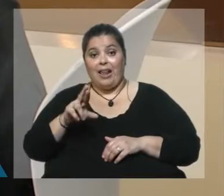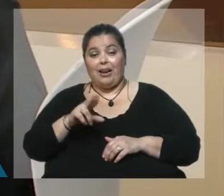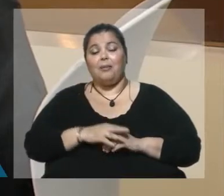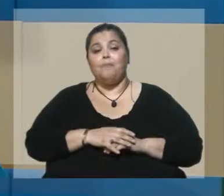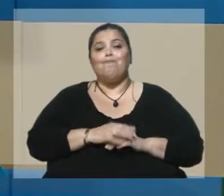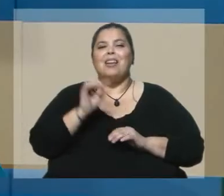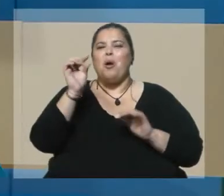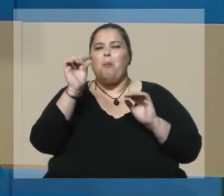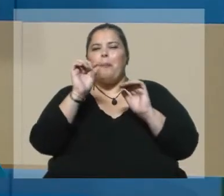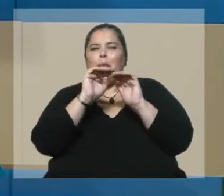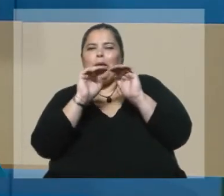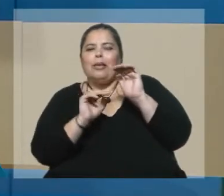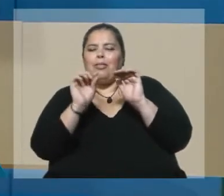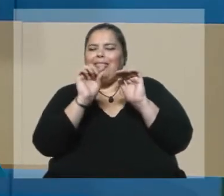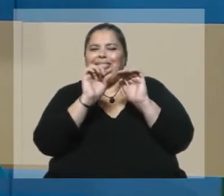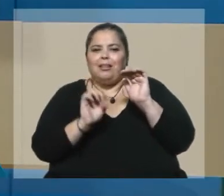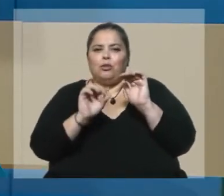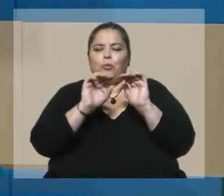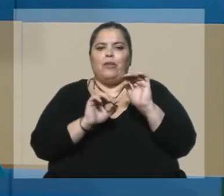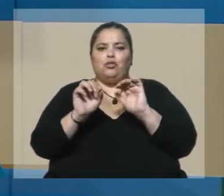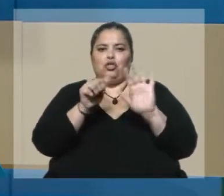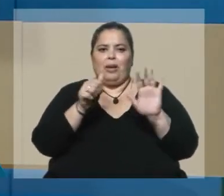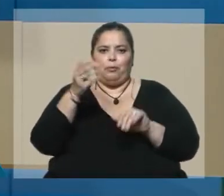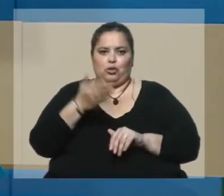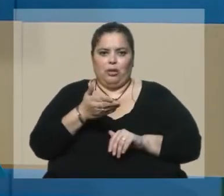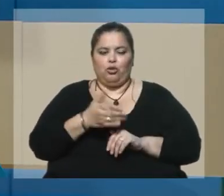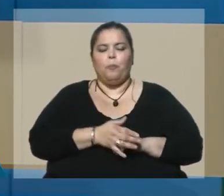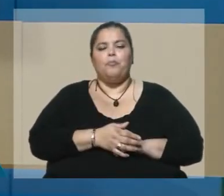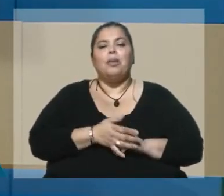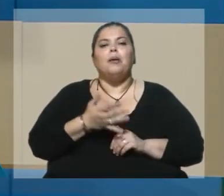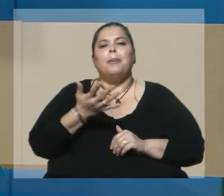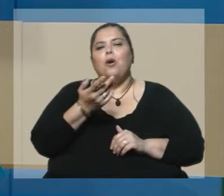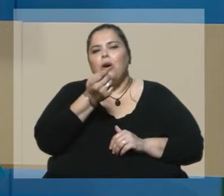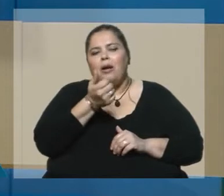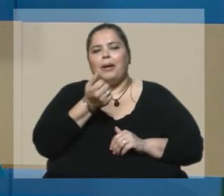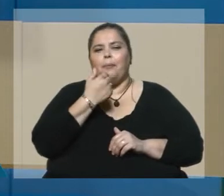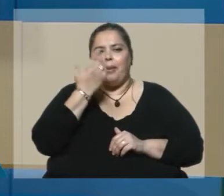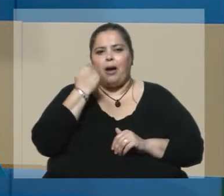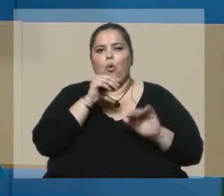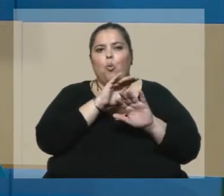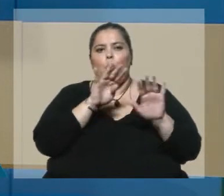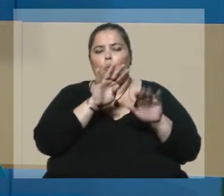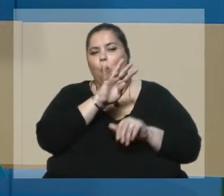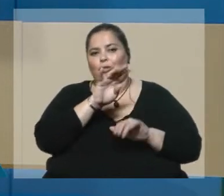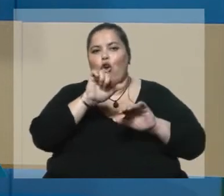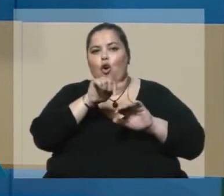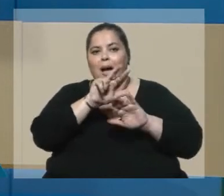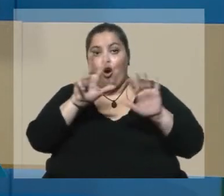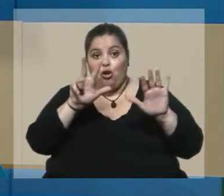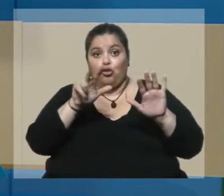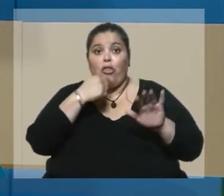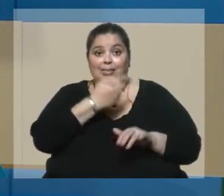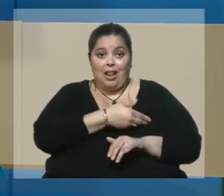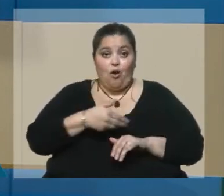de 6% este En definitiva la proyección de 4,8 realizada por el gobierno fue realizada si mal no